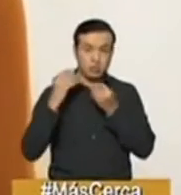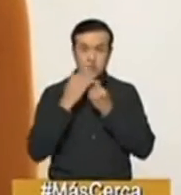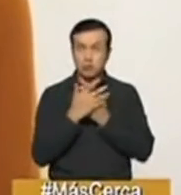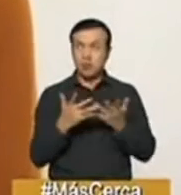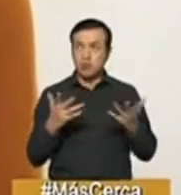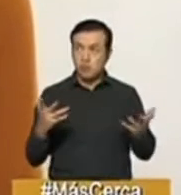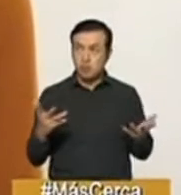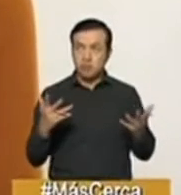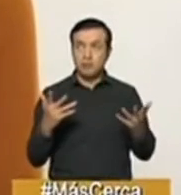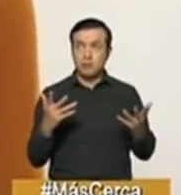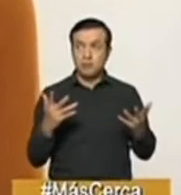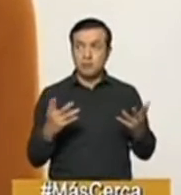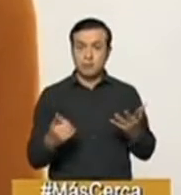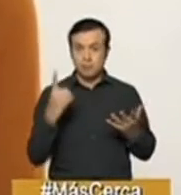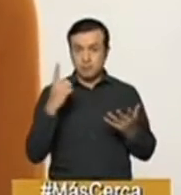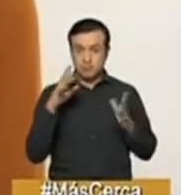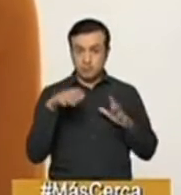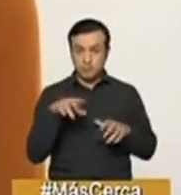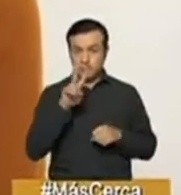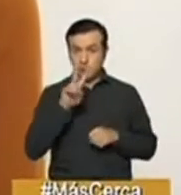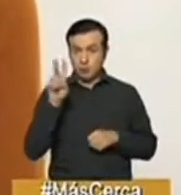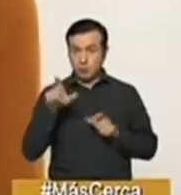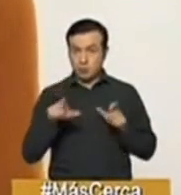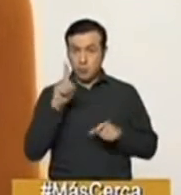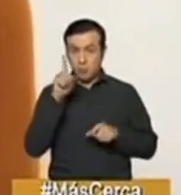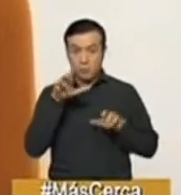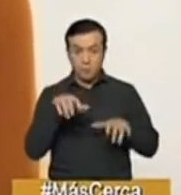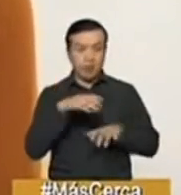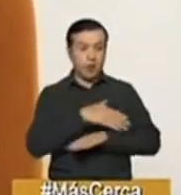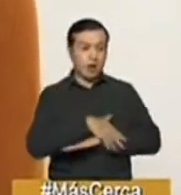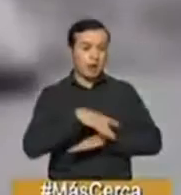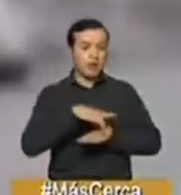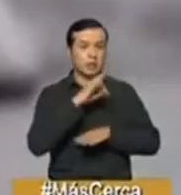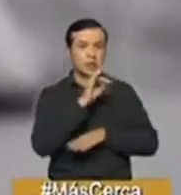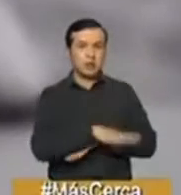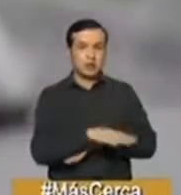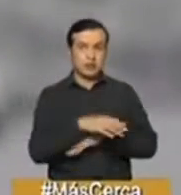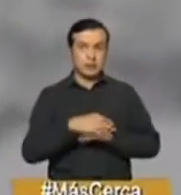que hay un perro cada 22 personas abandonadas en las calles.